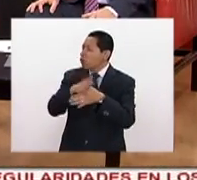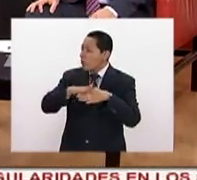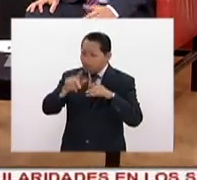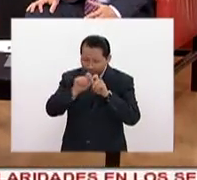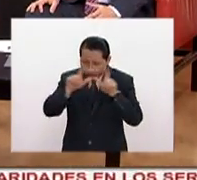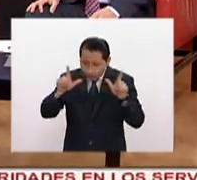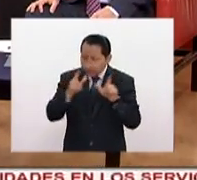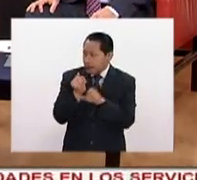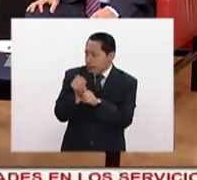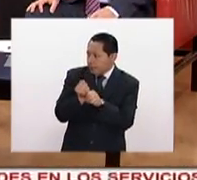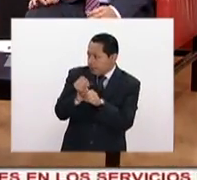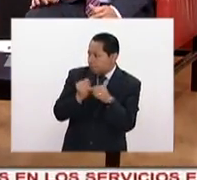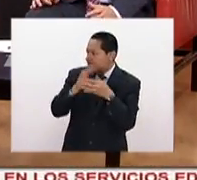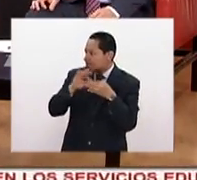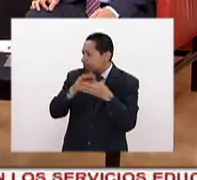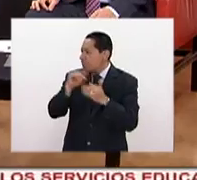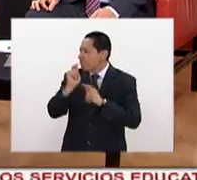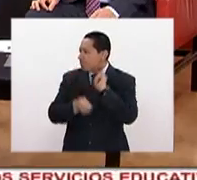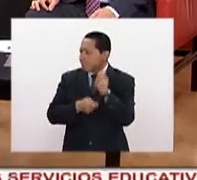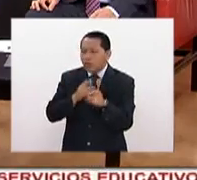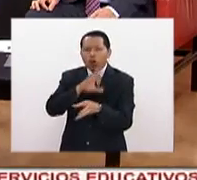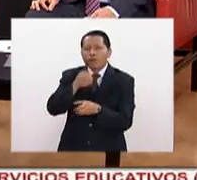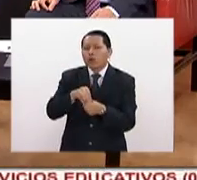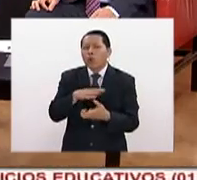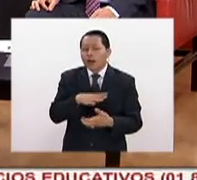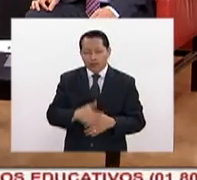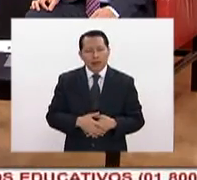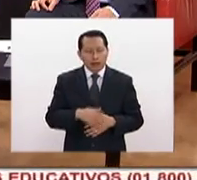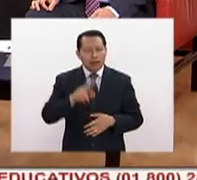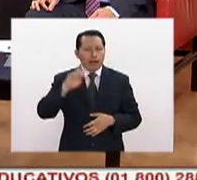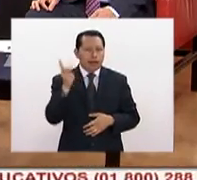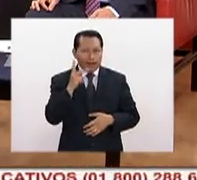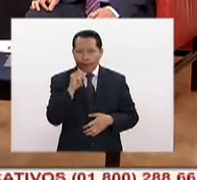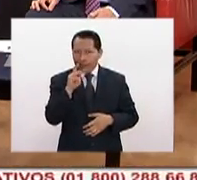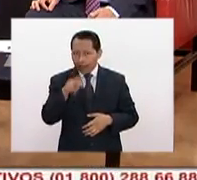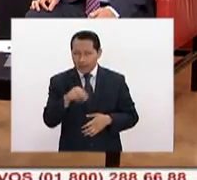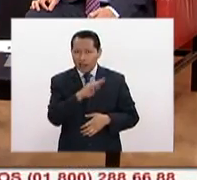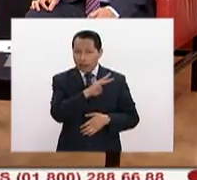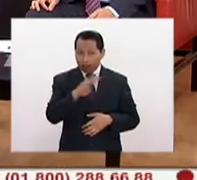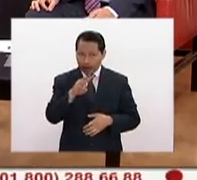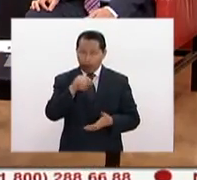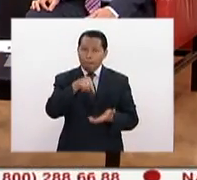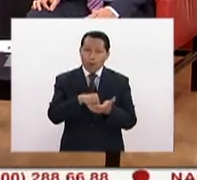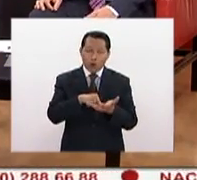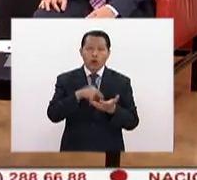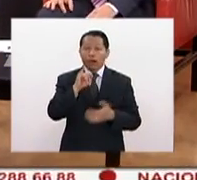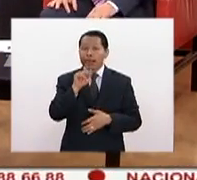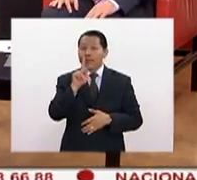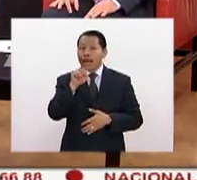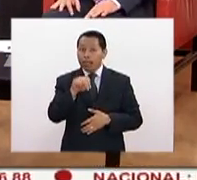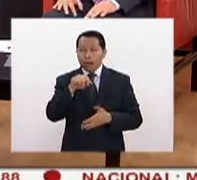pues investigando, analizando y teniendo la información. Pues tenemos la del Politécnico, que es